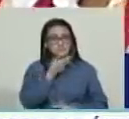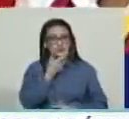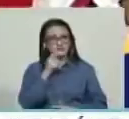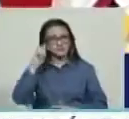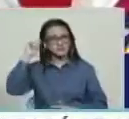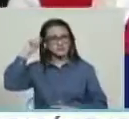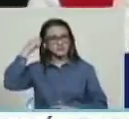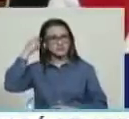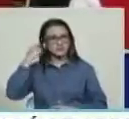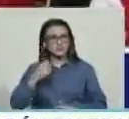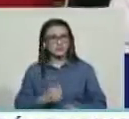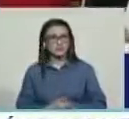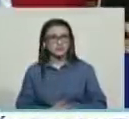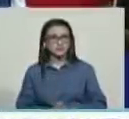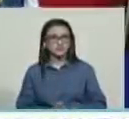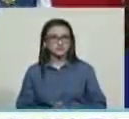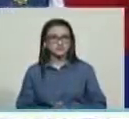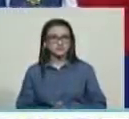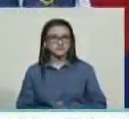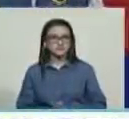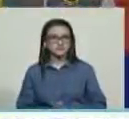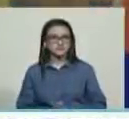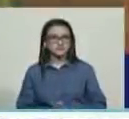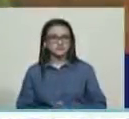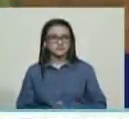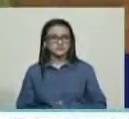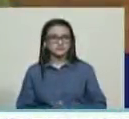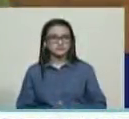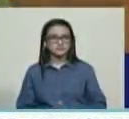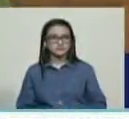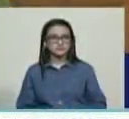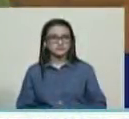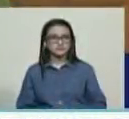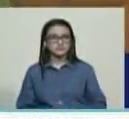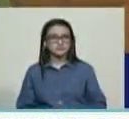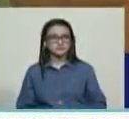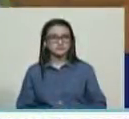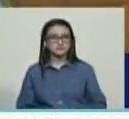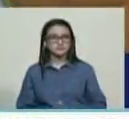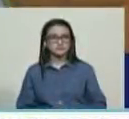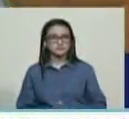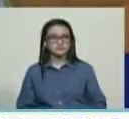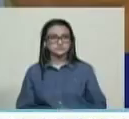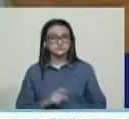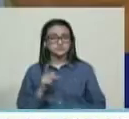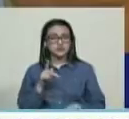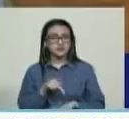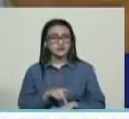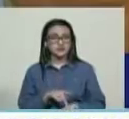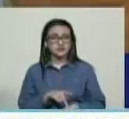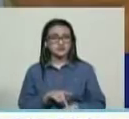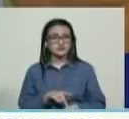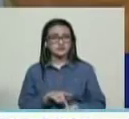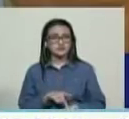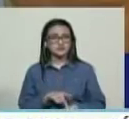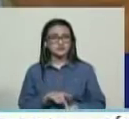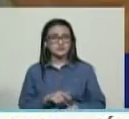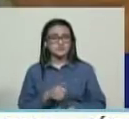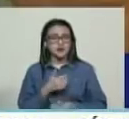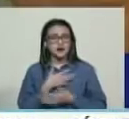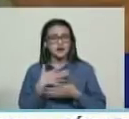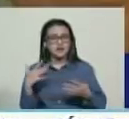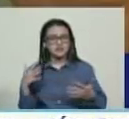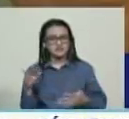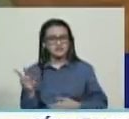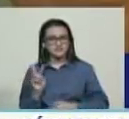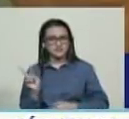recordando nada más y nada menos que la llegada del más grande venezolano de todos los